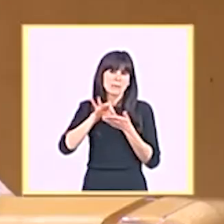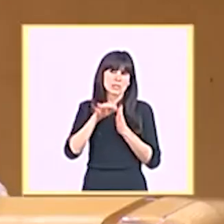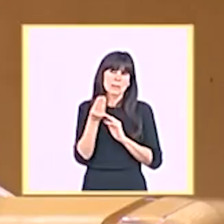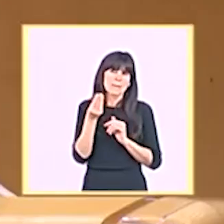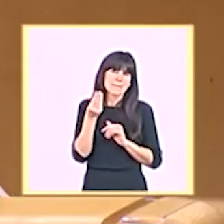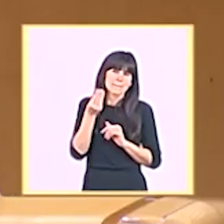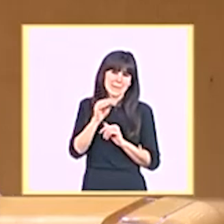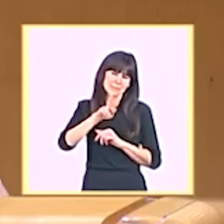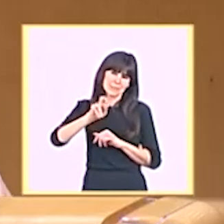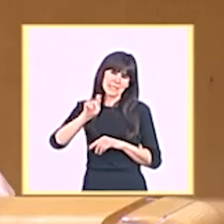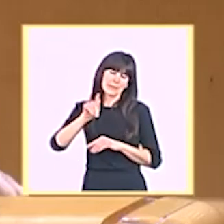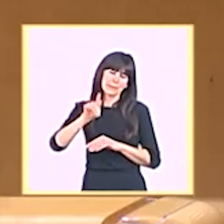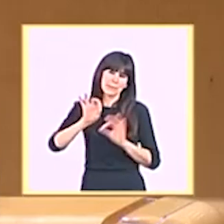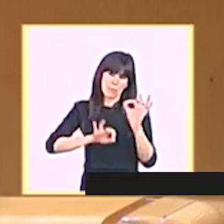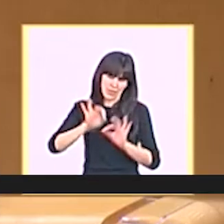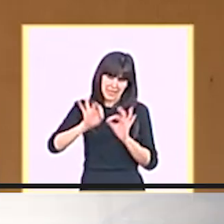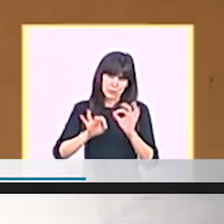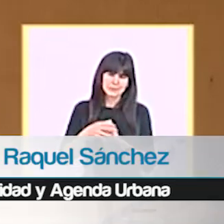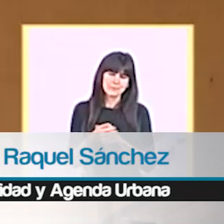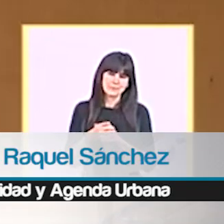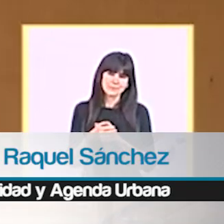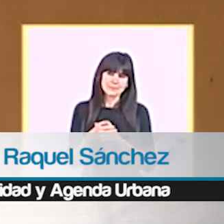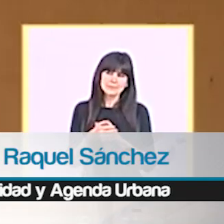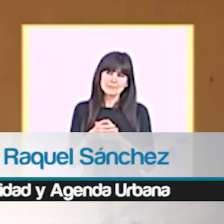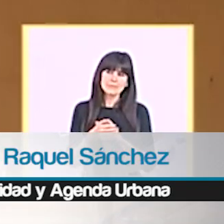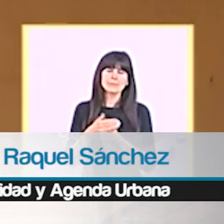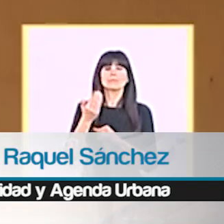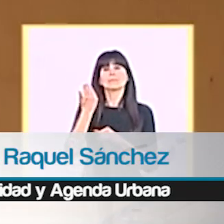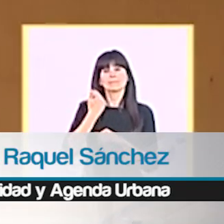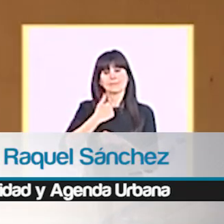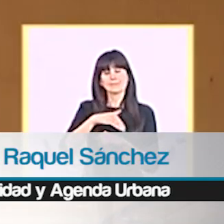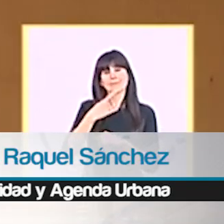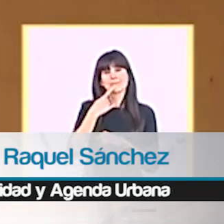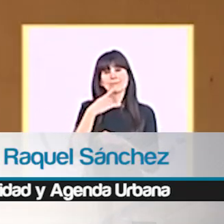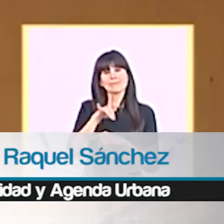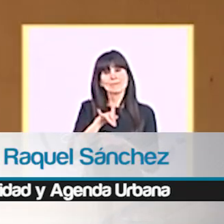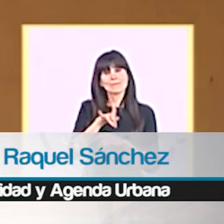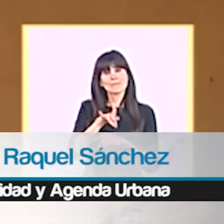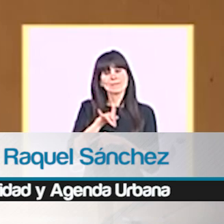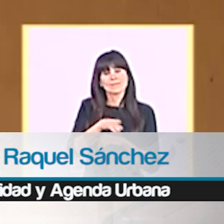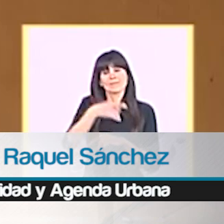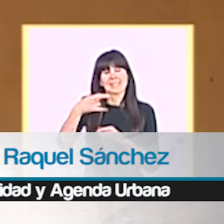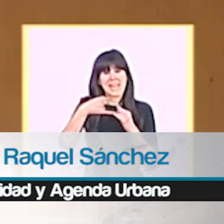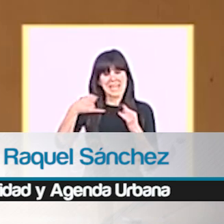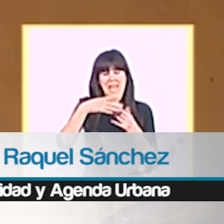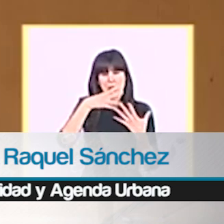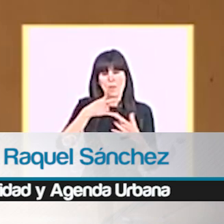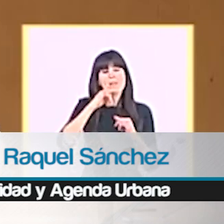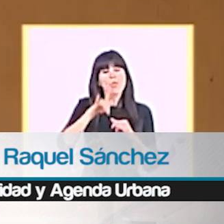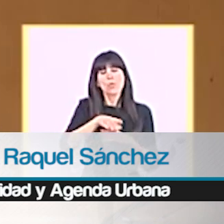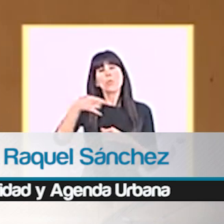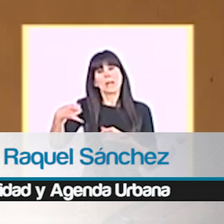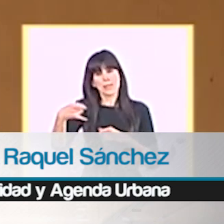en cuanto a lo que se refiere a la duplicación de la línea actual de cercanías se estudió recientemente llegando a la conclusión